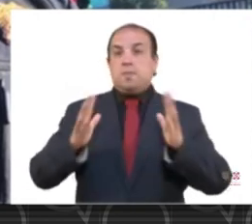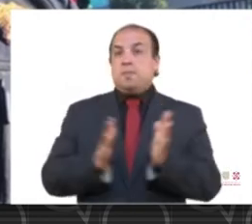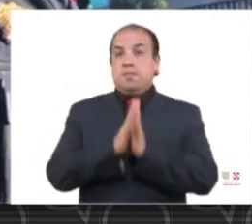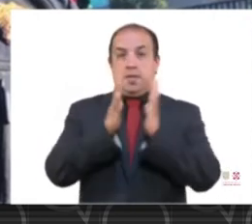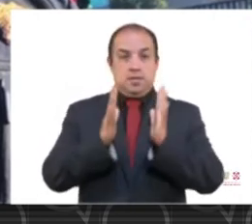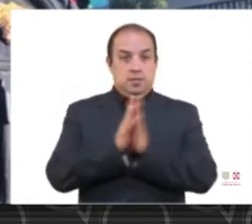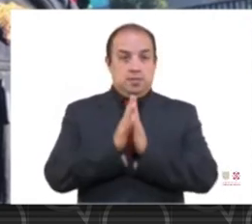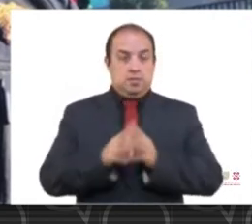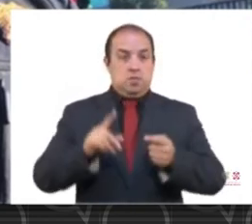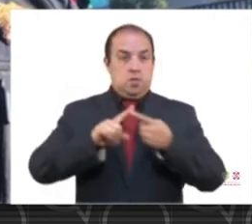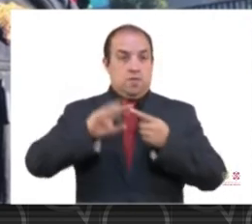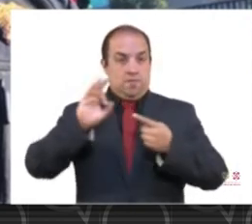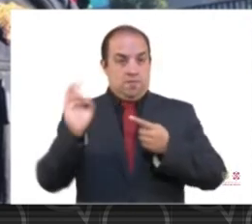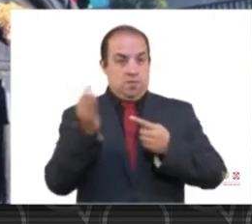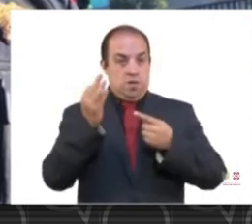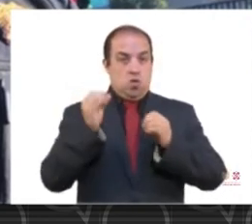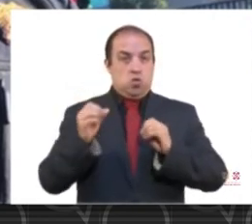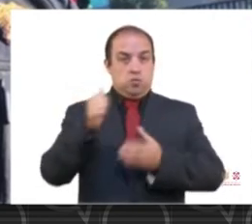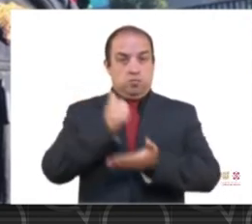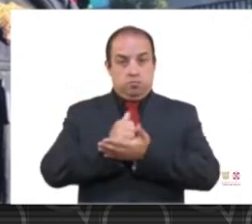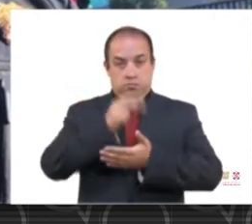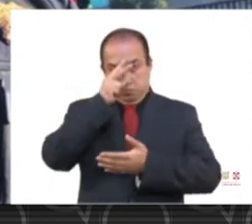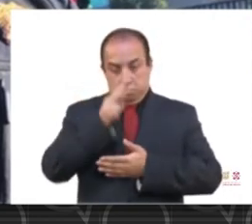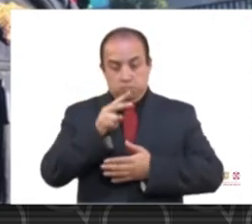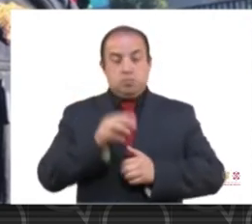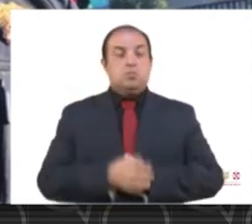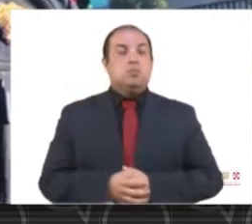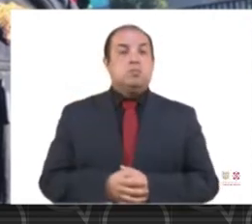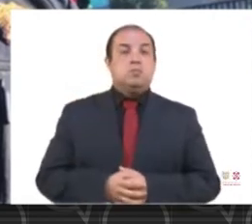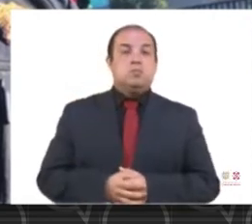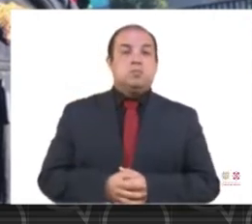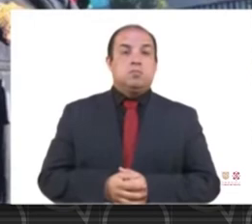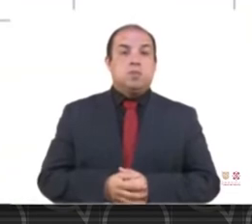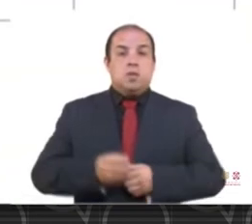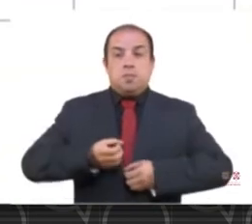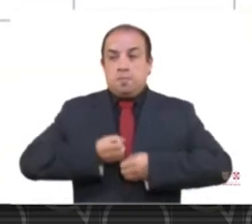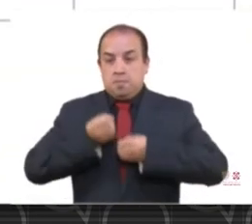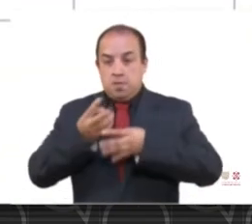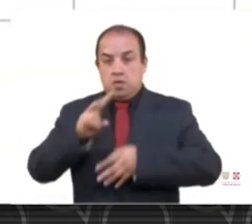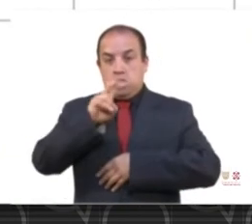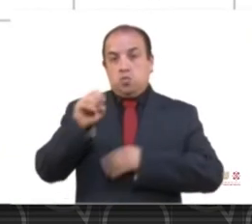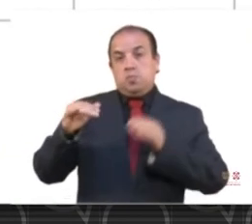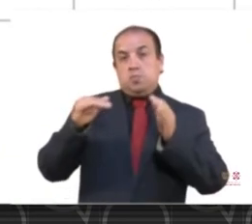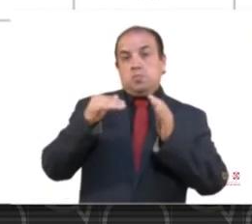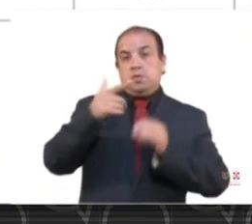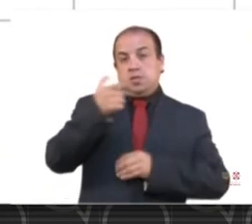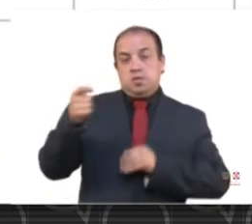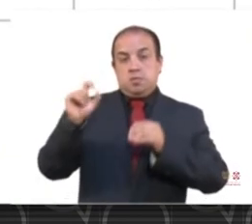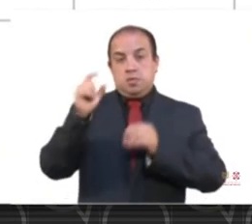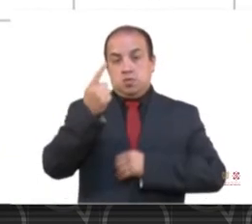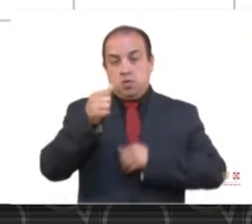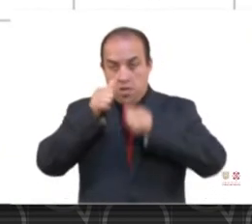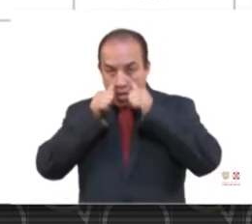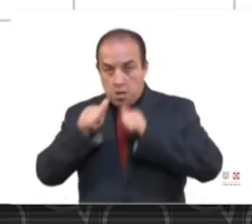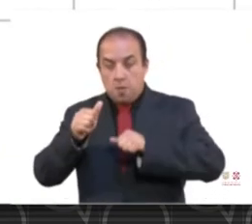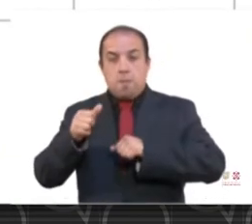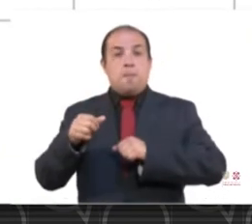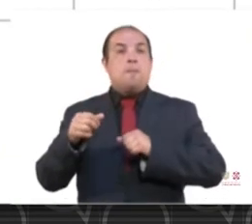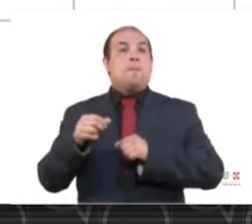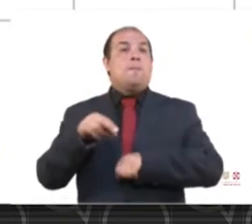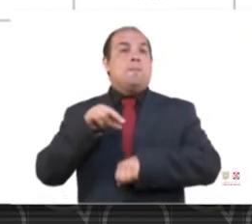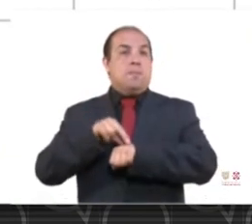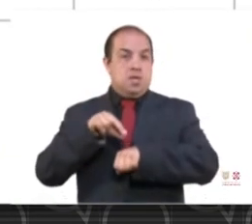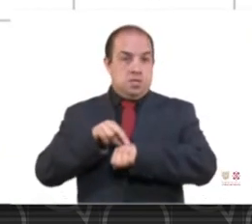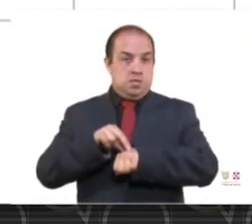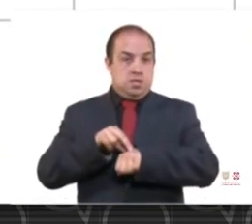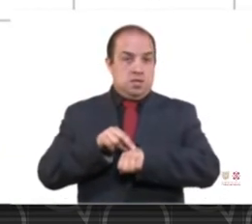participaron, tanto federales como locales. Se brindaron 2.721 atenciones médicas, la mayoría de ellas